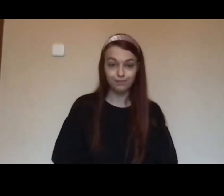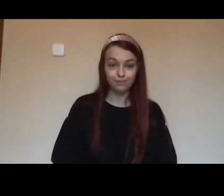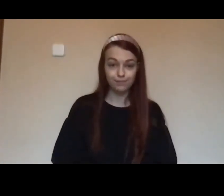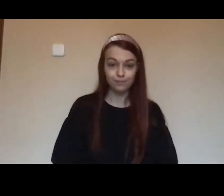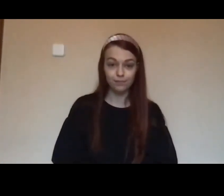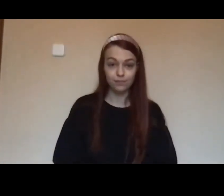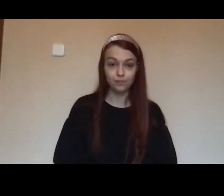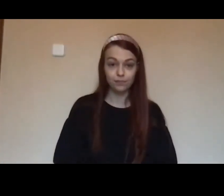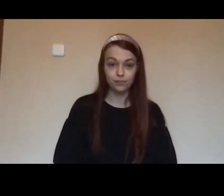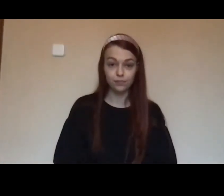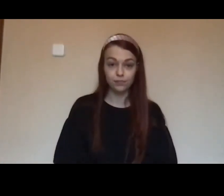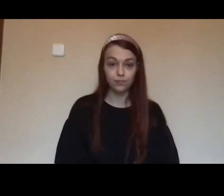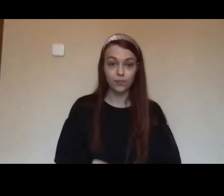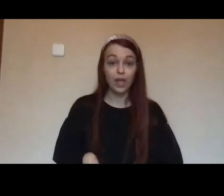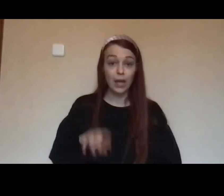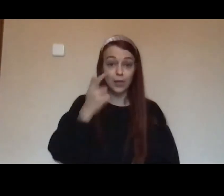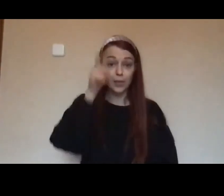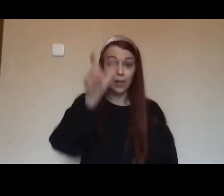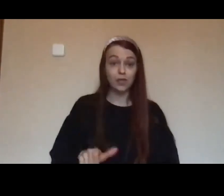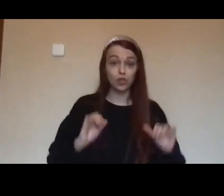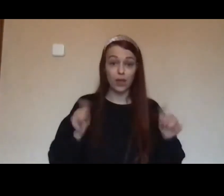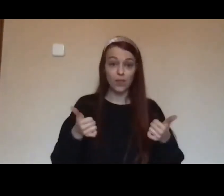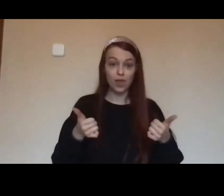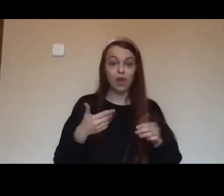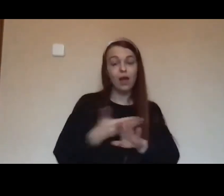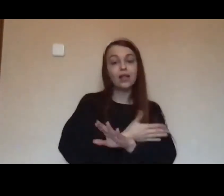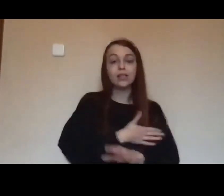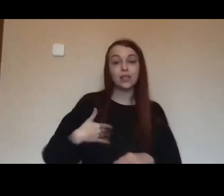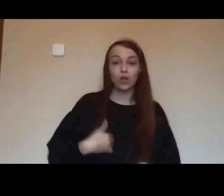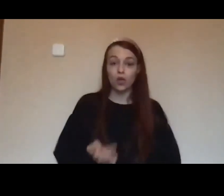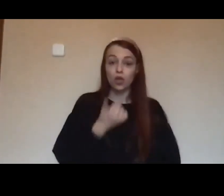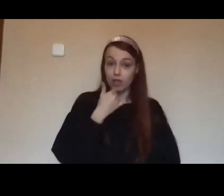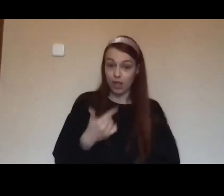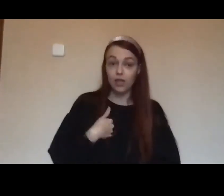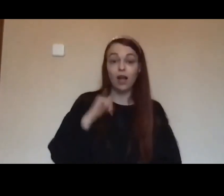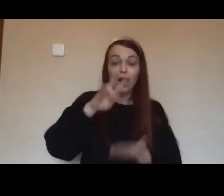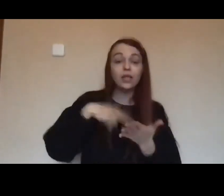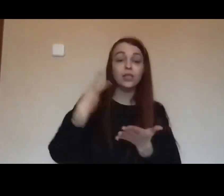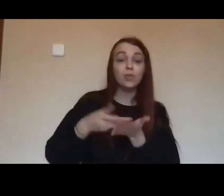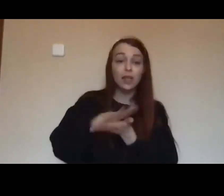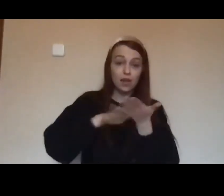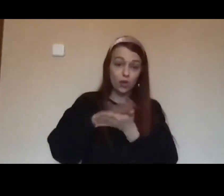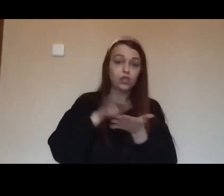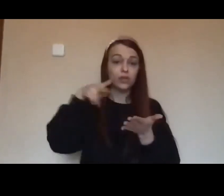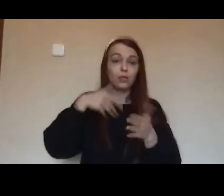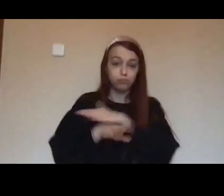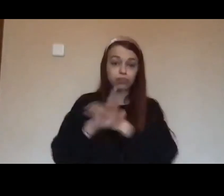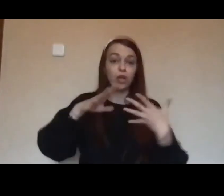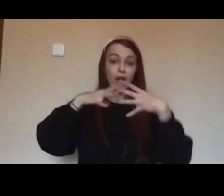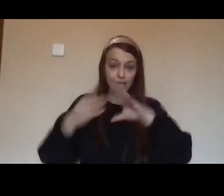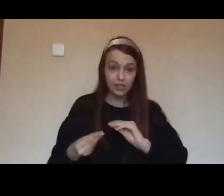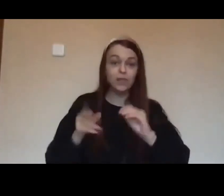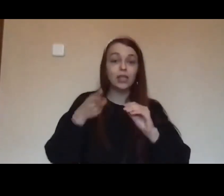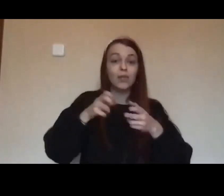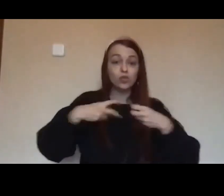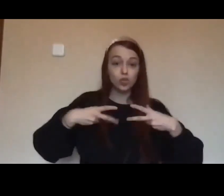gustaría resaltar que este seminario web es accesible, porque dispone de intérprete de lengua de signos española, subtítulos